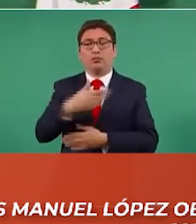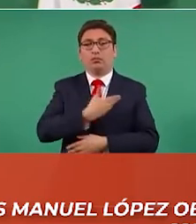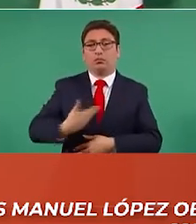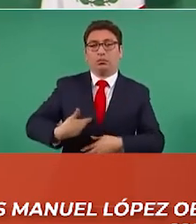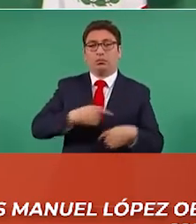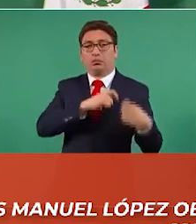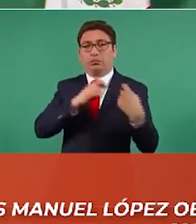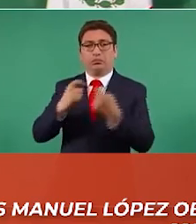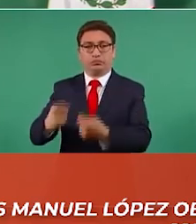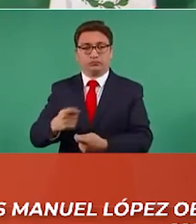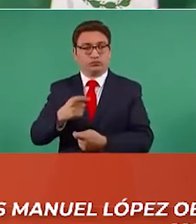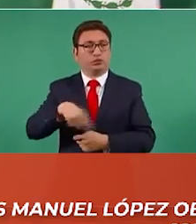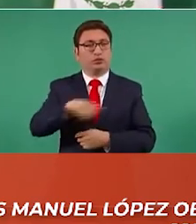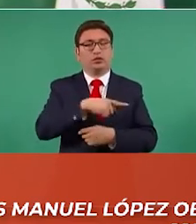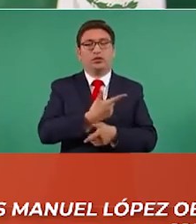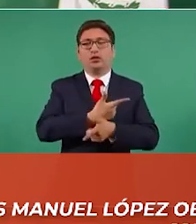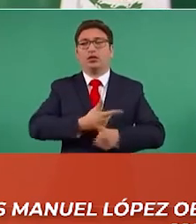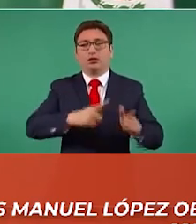democracia.